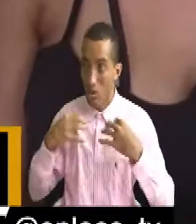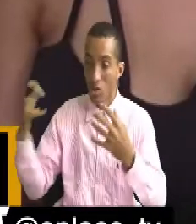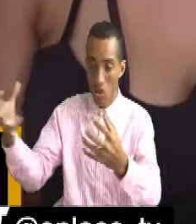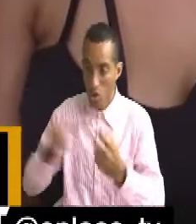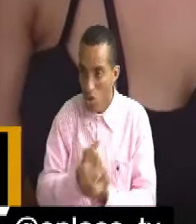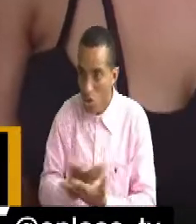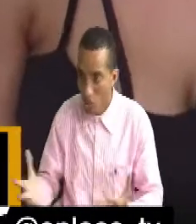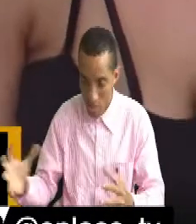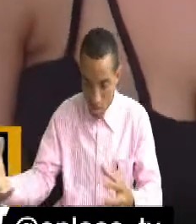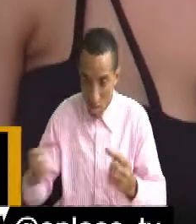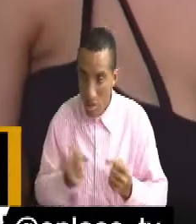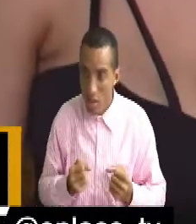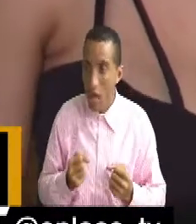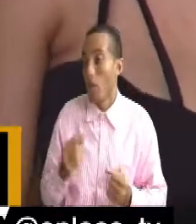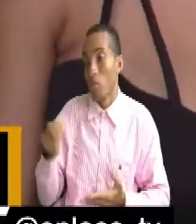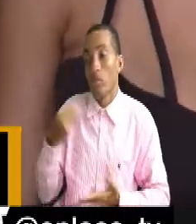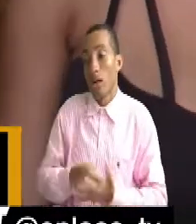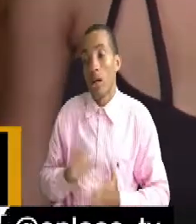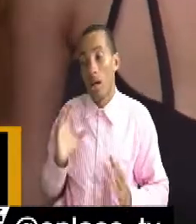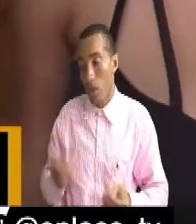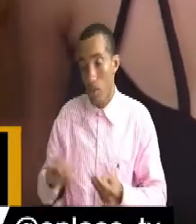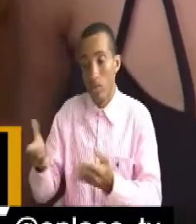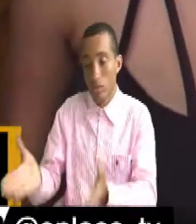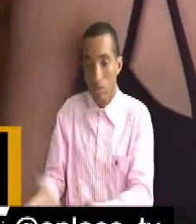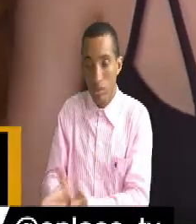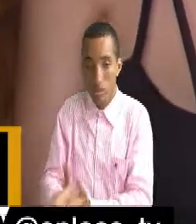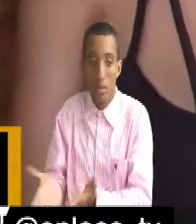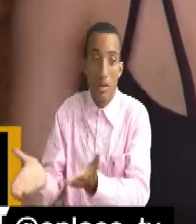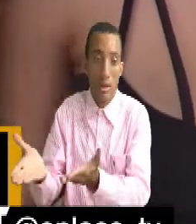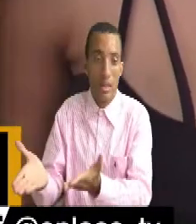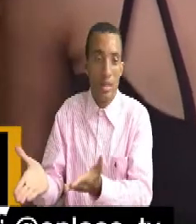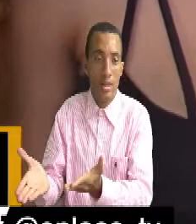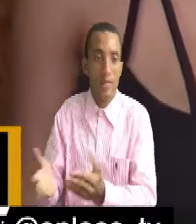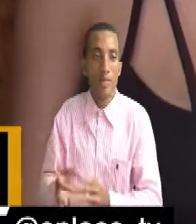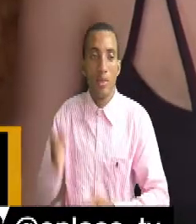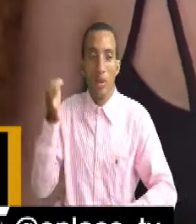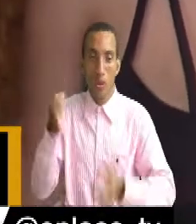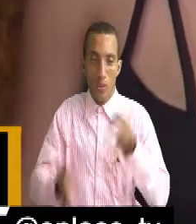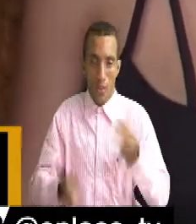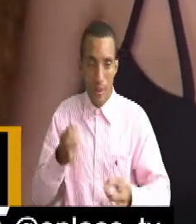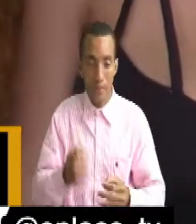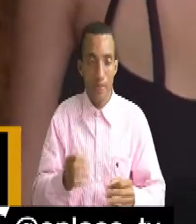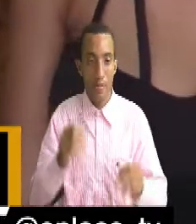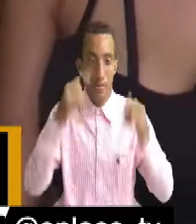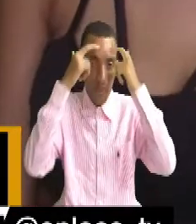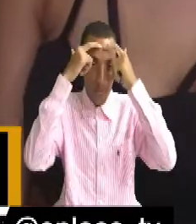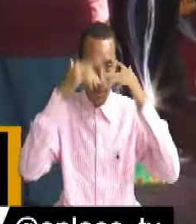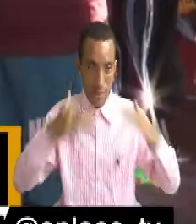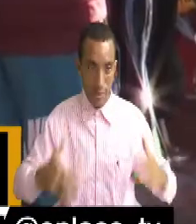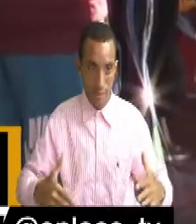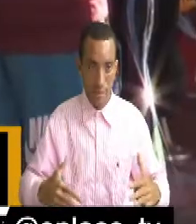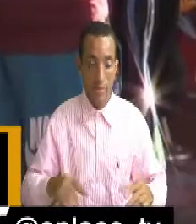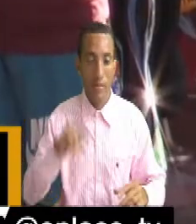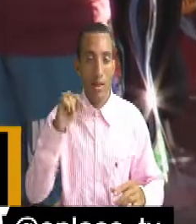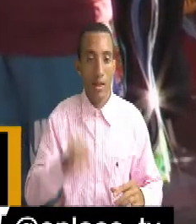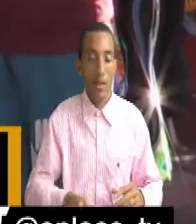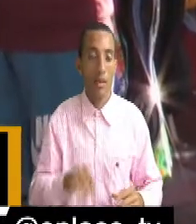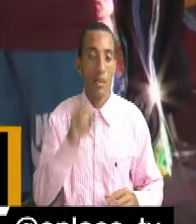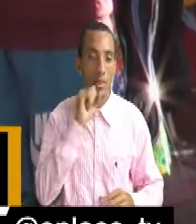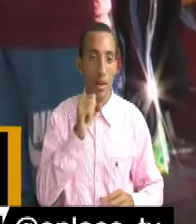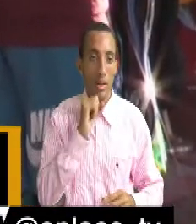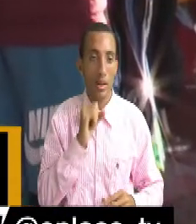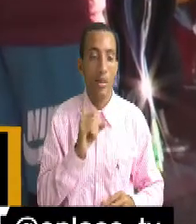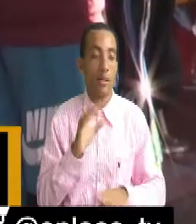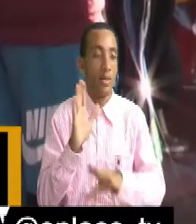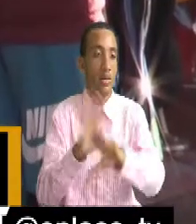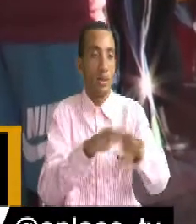la situación en Barranca Bermeja está terrible, y creo que para los jueces de la República, para los jueces de Barranca Bermeja, les pido en